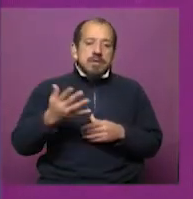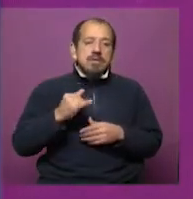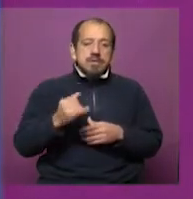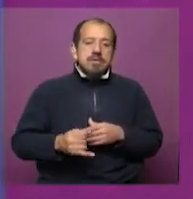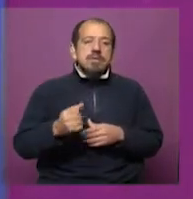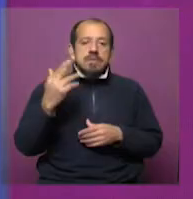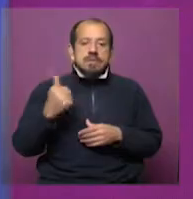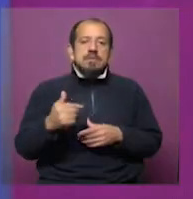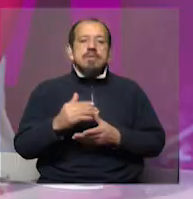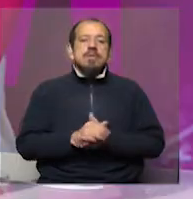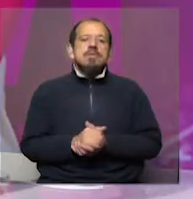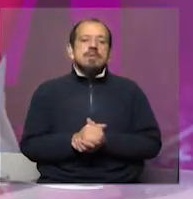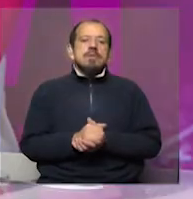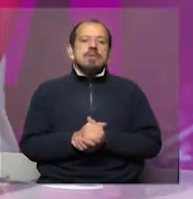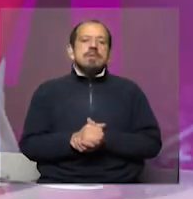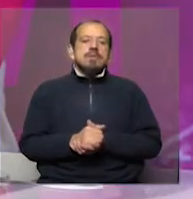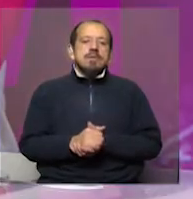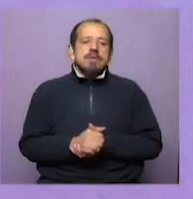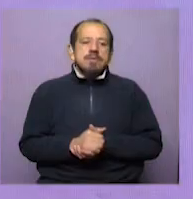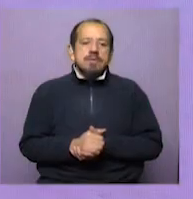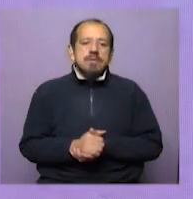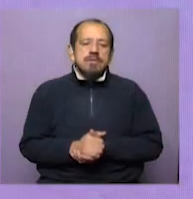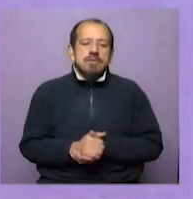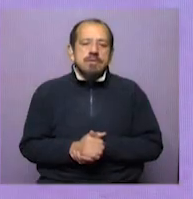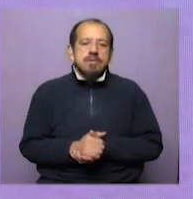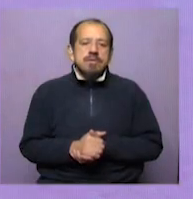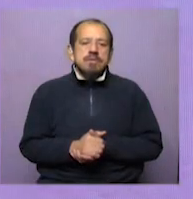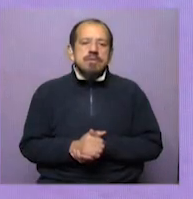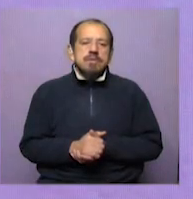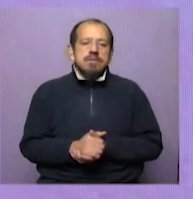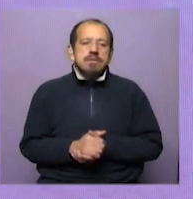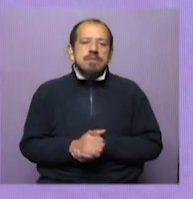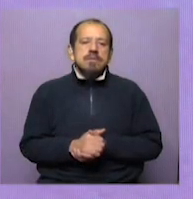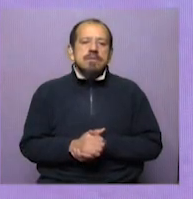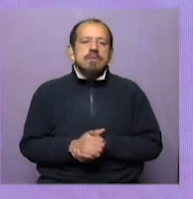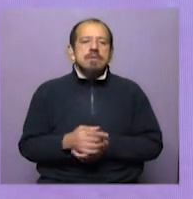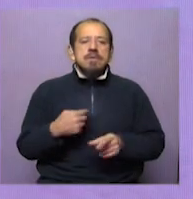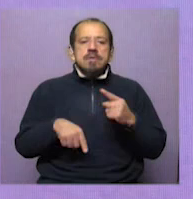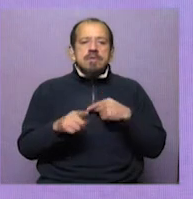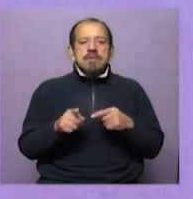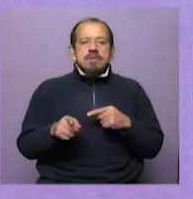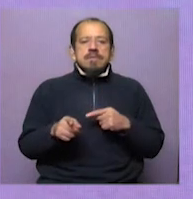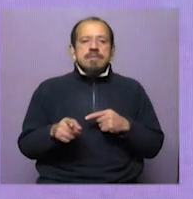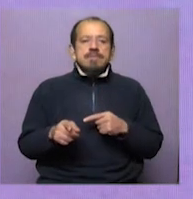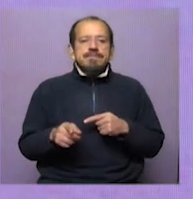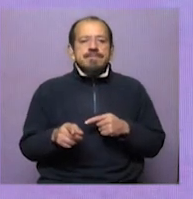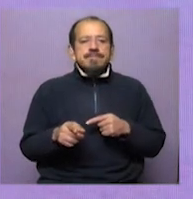decir, che, ¿vieron? El tiempo me dio la razón. Y yo creo que fue osado pensar